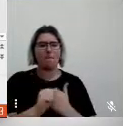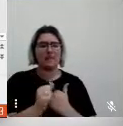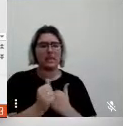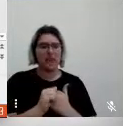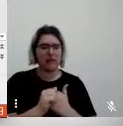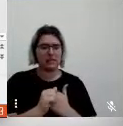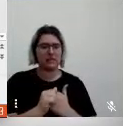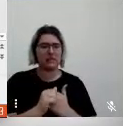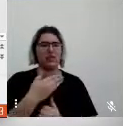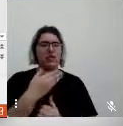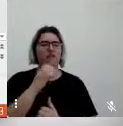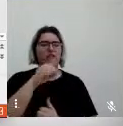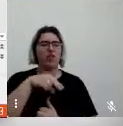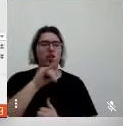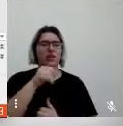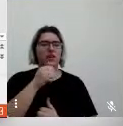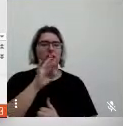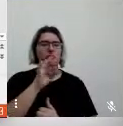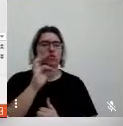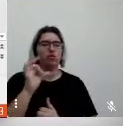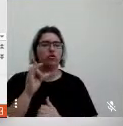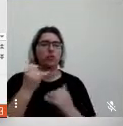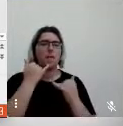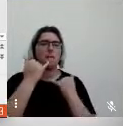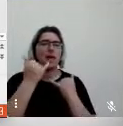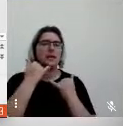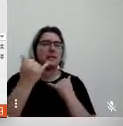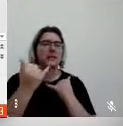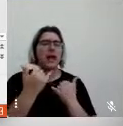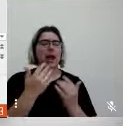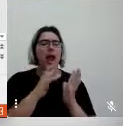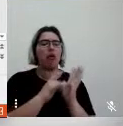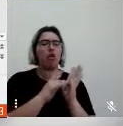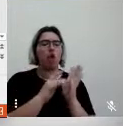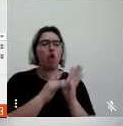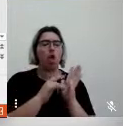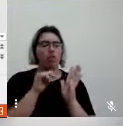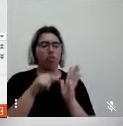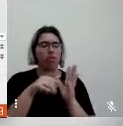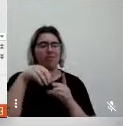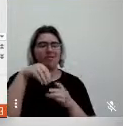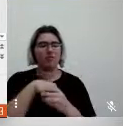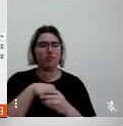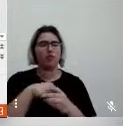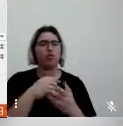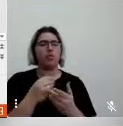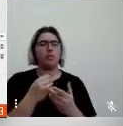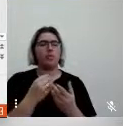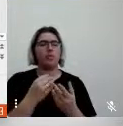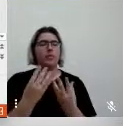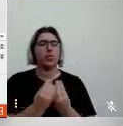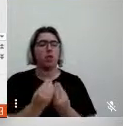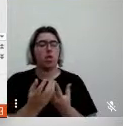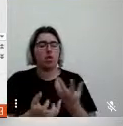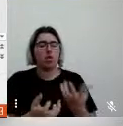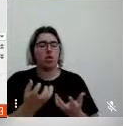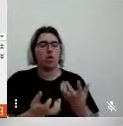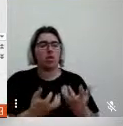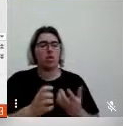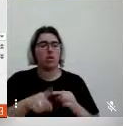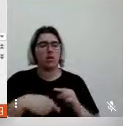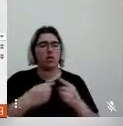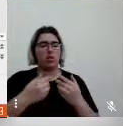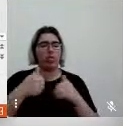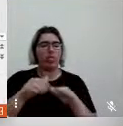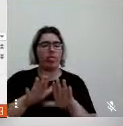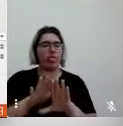el boniato, la pasta, el arroz. Conseguimos el almidón resistente cocinando el alimento y dejándolo en refrigeración durante